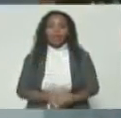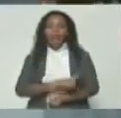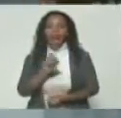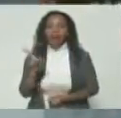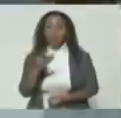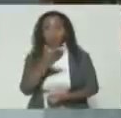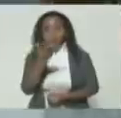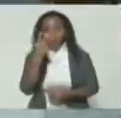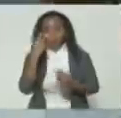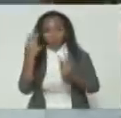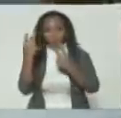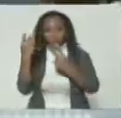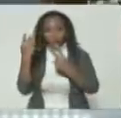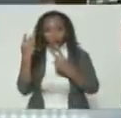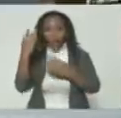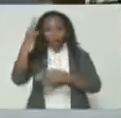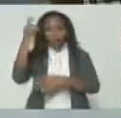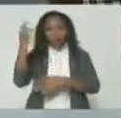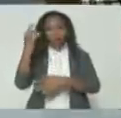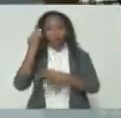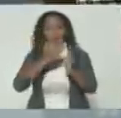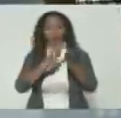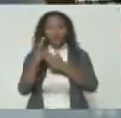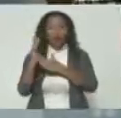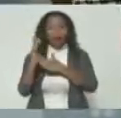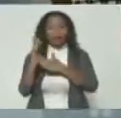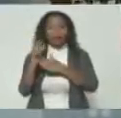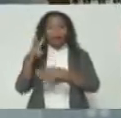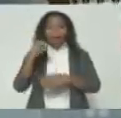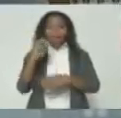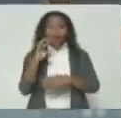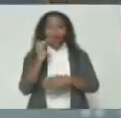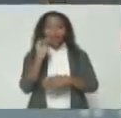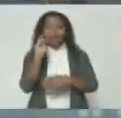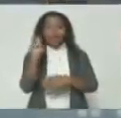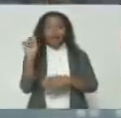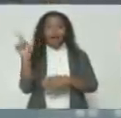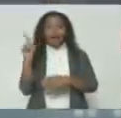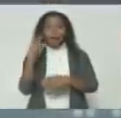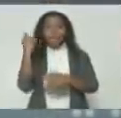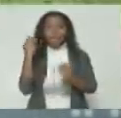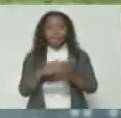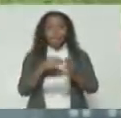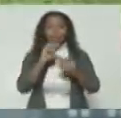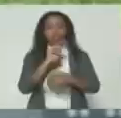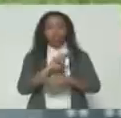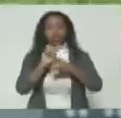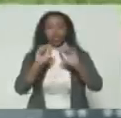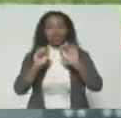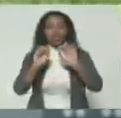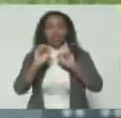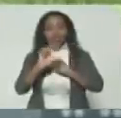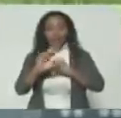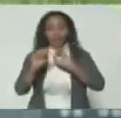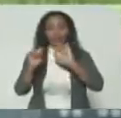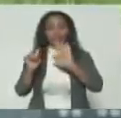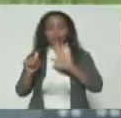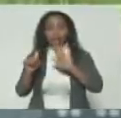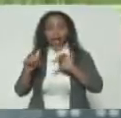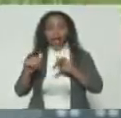fíjense ustedes, el Consejo Comunal de La Morita tiene 1.236 hectáreas. ¿Cuándo antes en